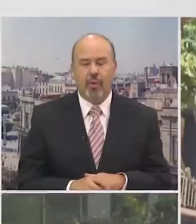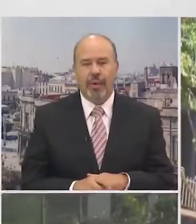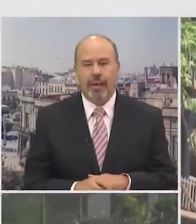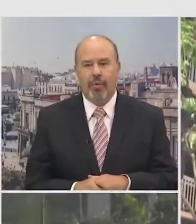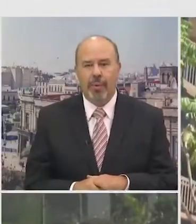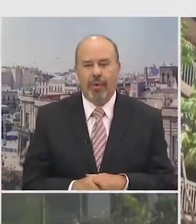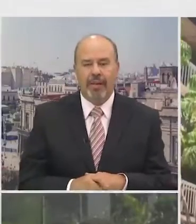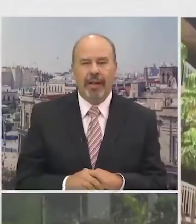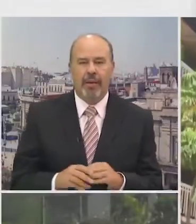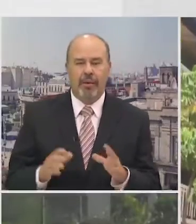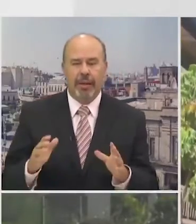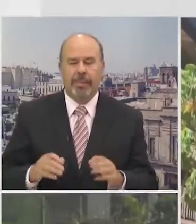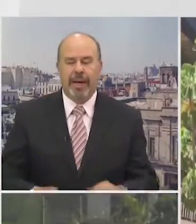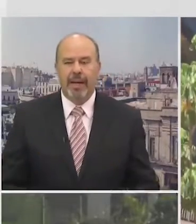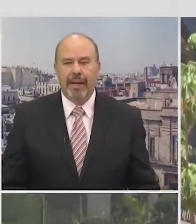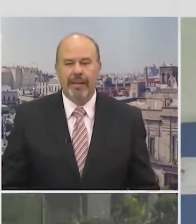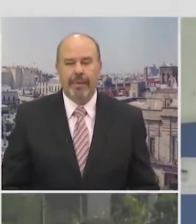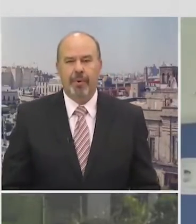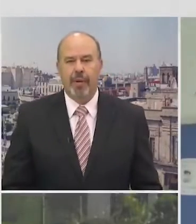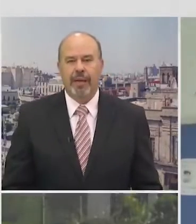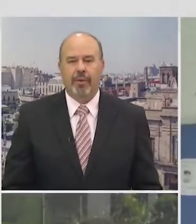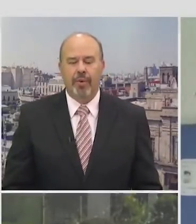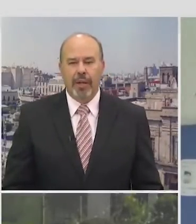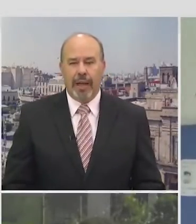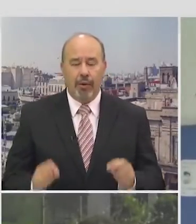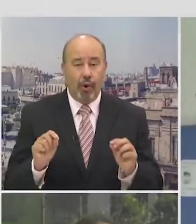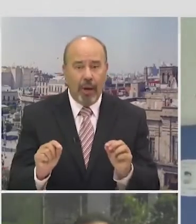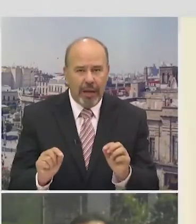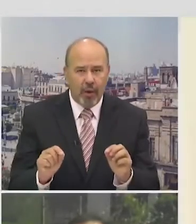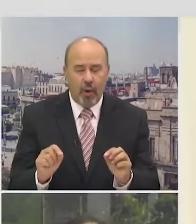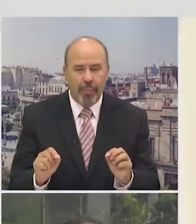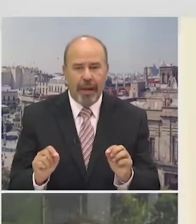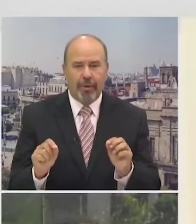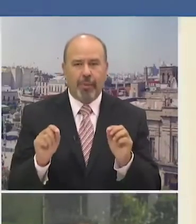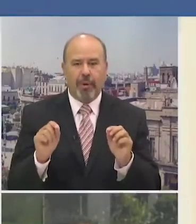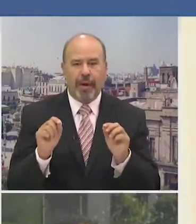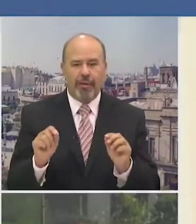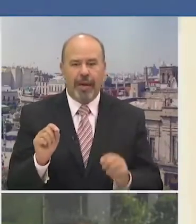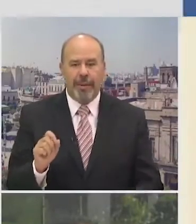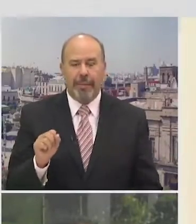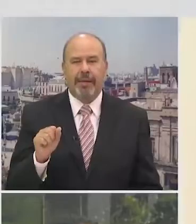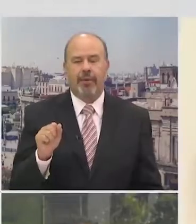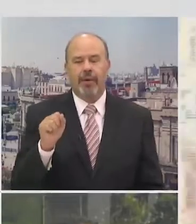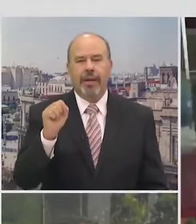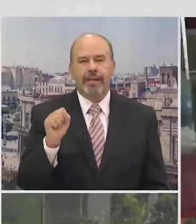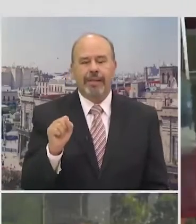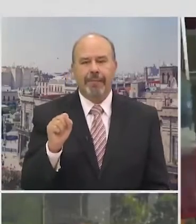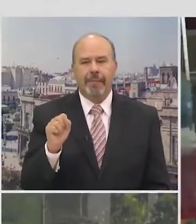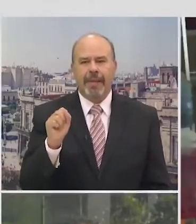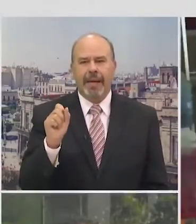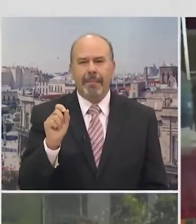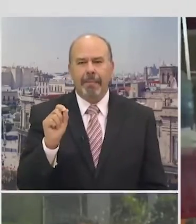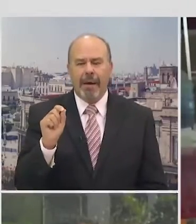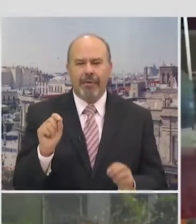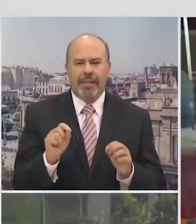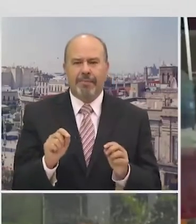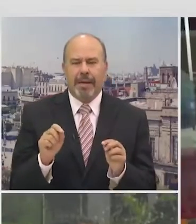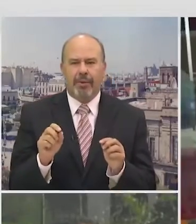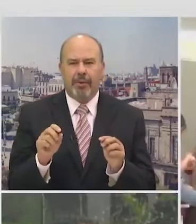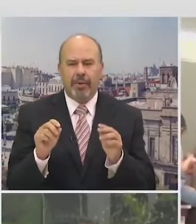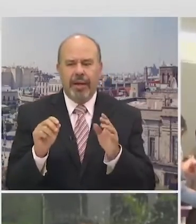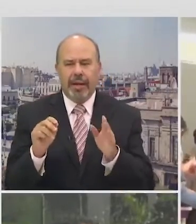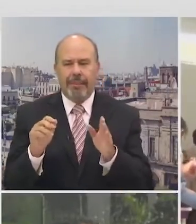159 hojas que contempla este proyecto que no lo he leído completo pero que nos habla víctor sino de varios